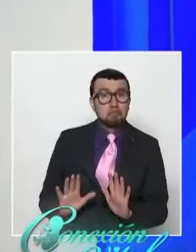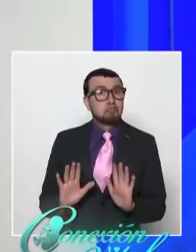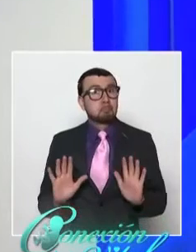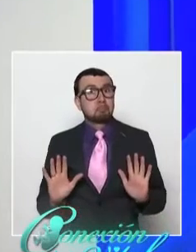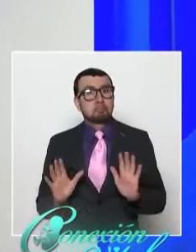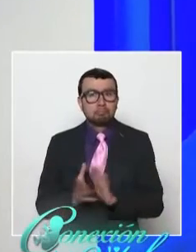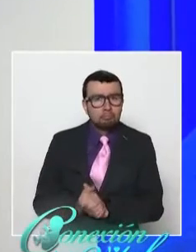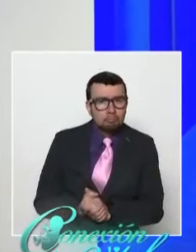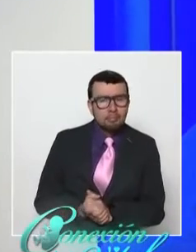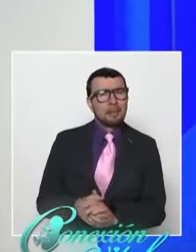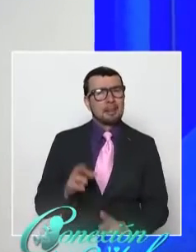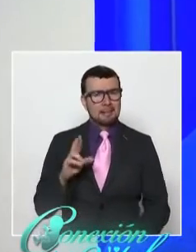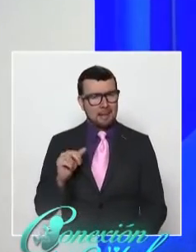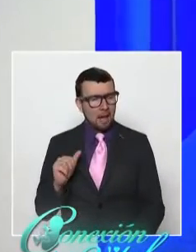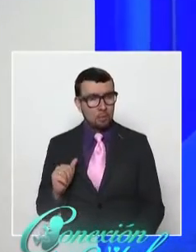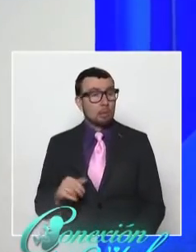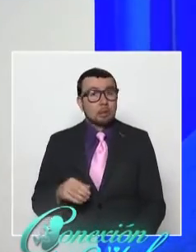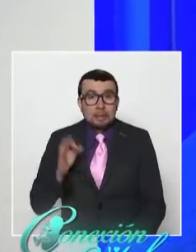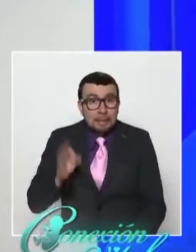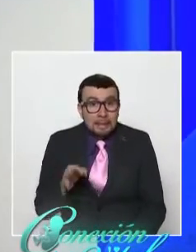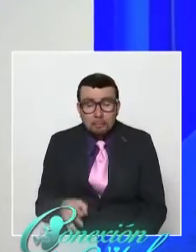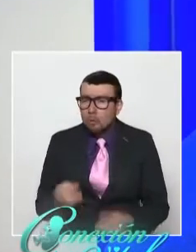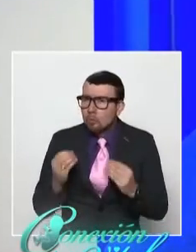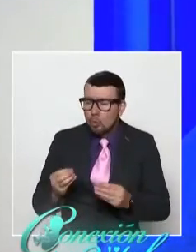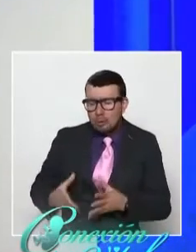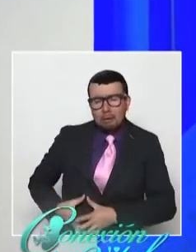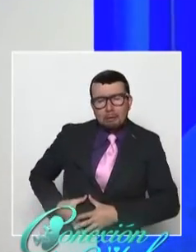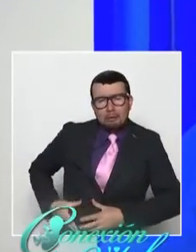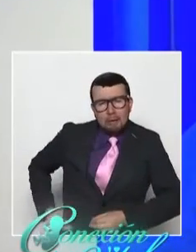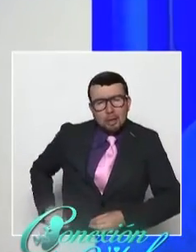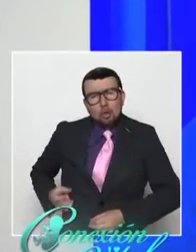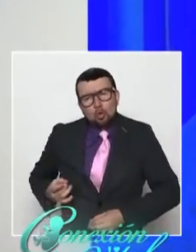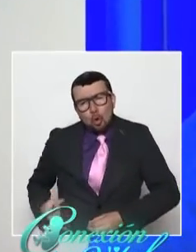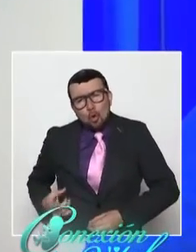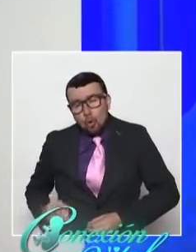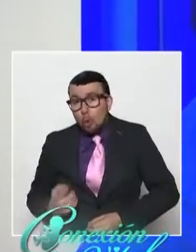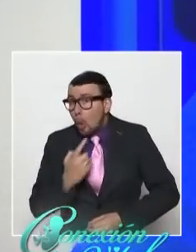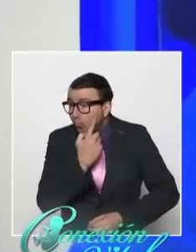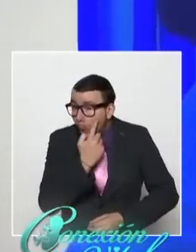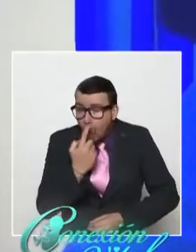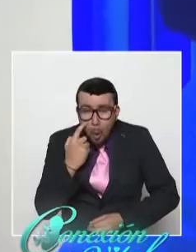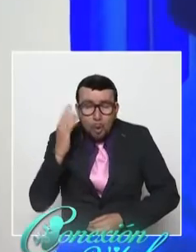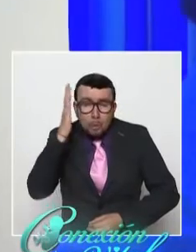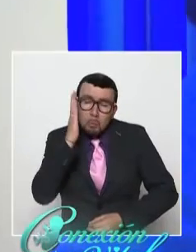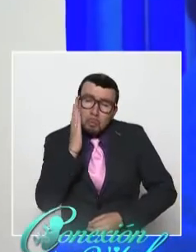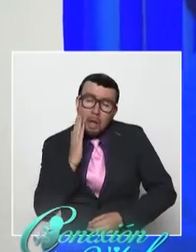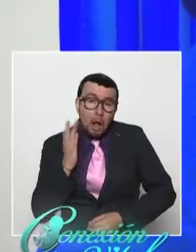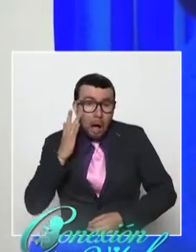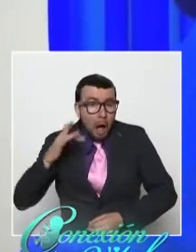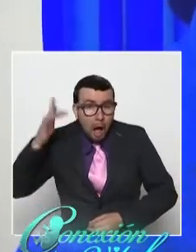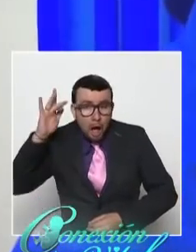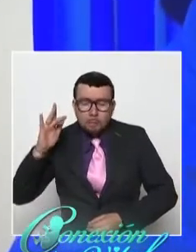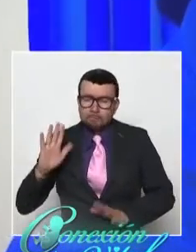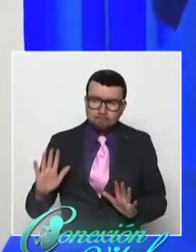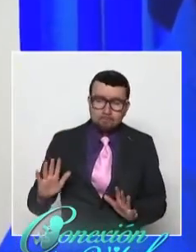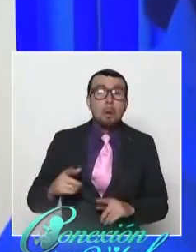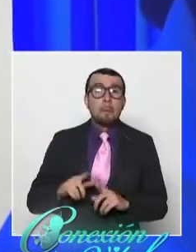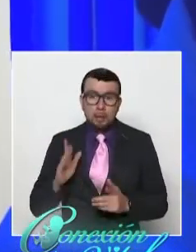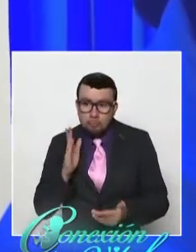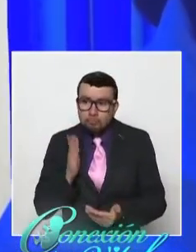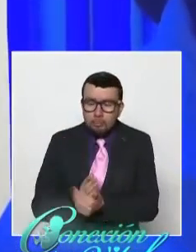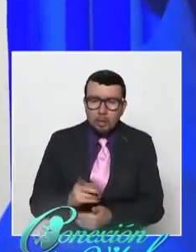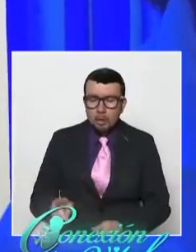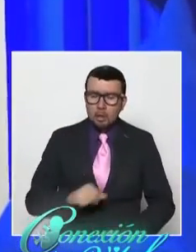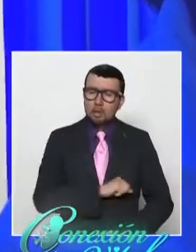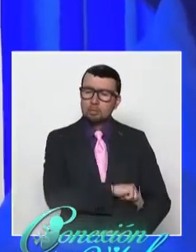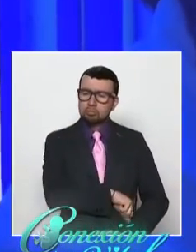que es lo más usual en estos pacientes, se acompaña mucho de dolor. Y bueno, por eso vamos a mirar cómo está el hígado y si hay